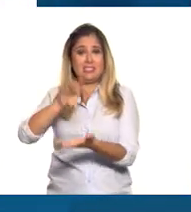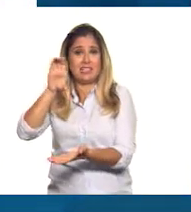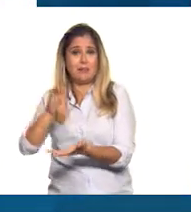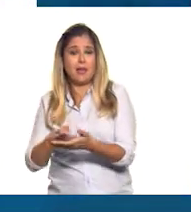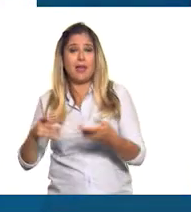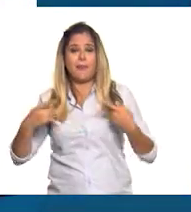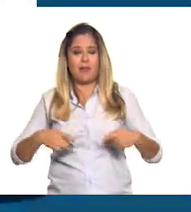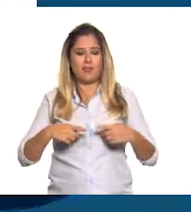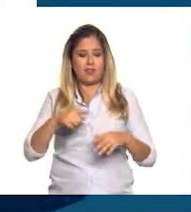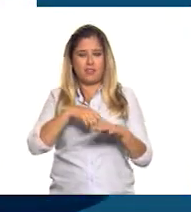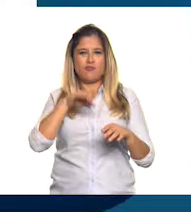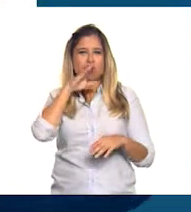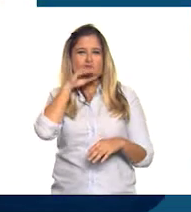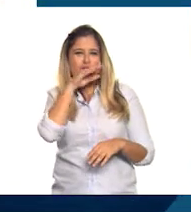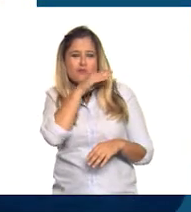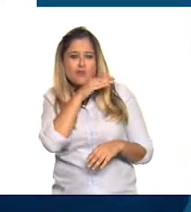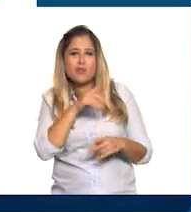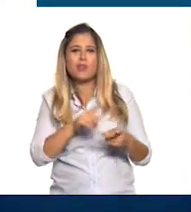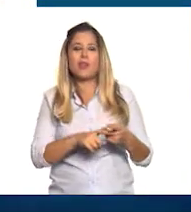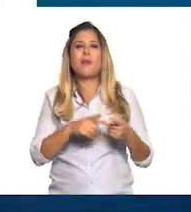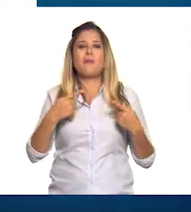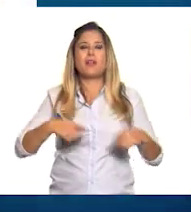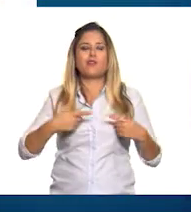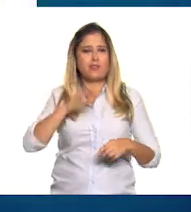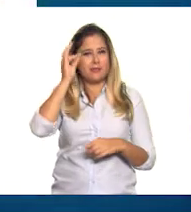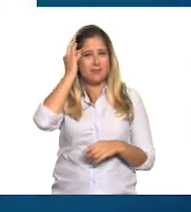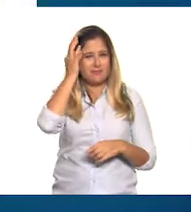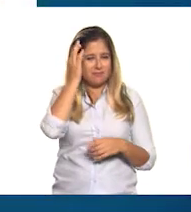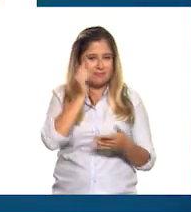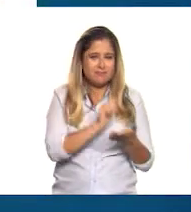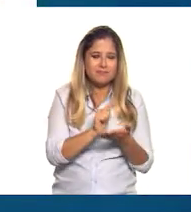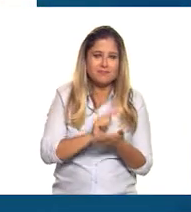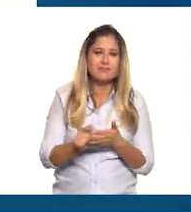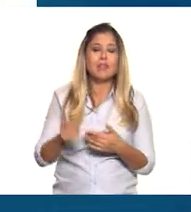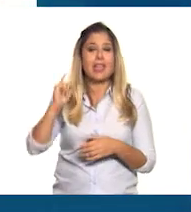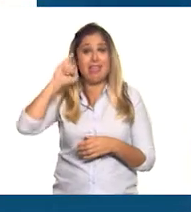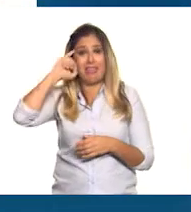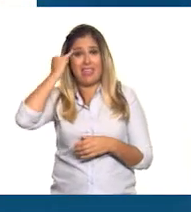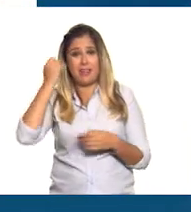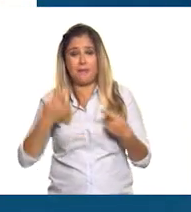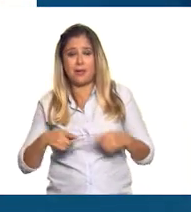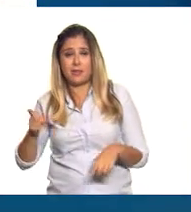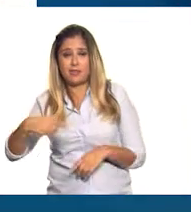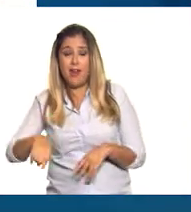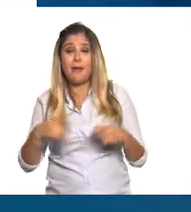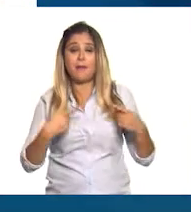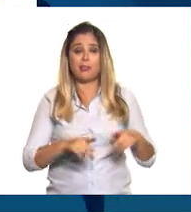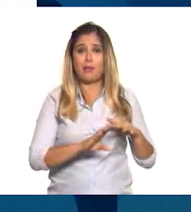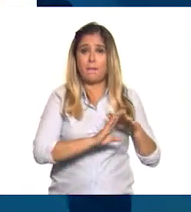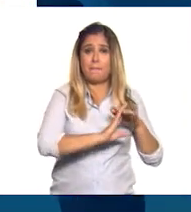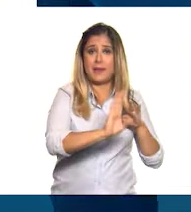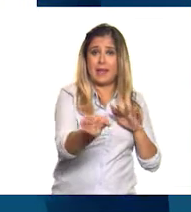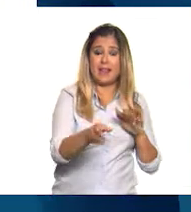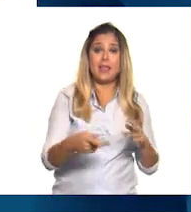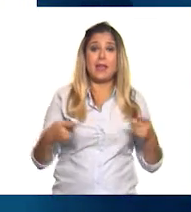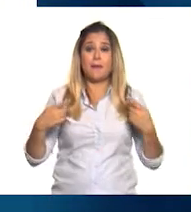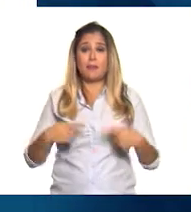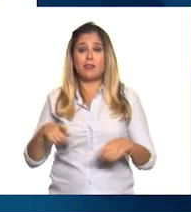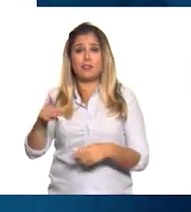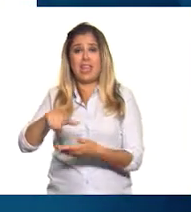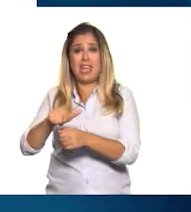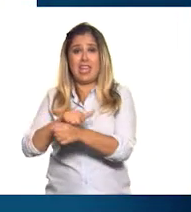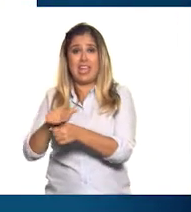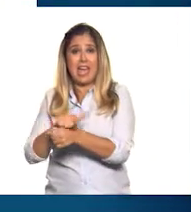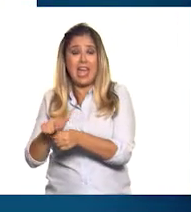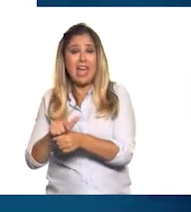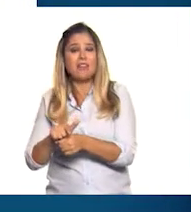otro tono de piel, personas trabajadoras del hogar, personas indígenas, personas migrantes y personas homosexuales